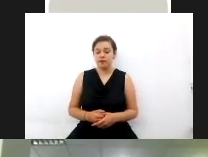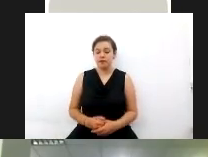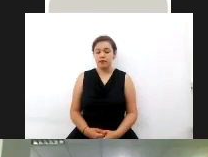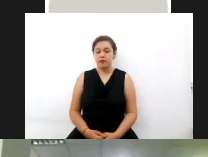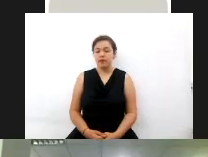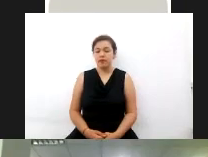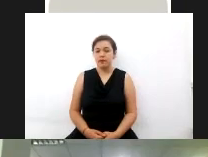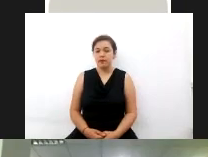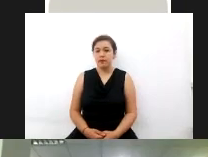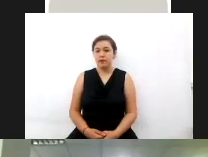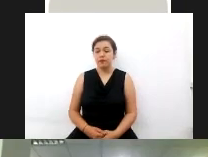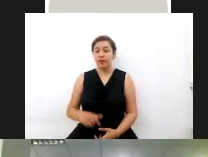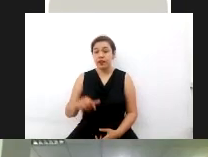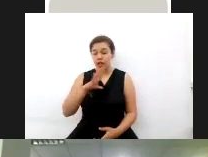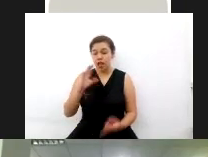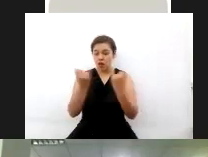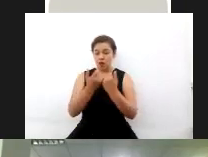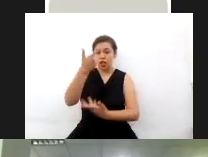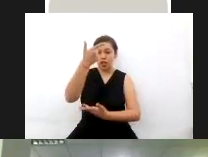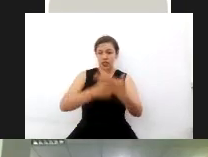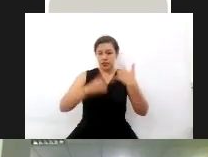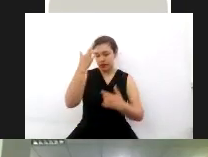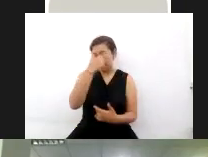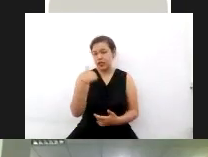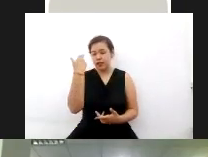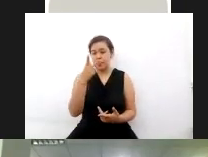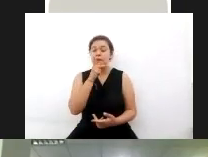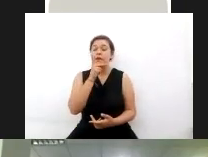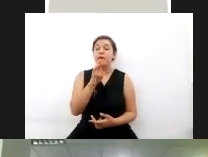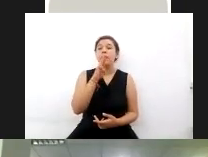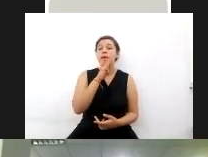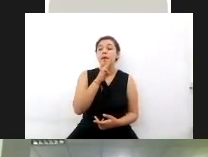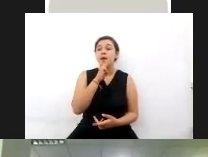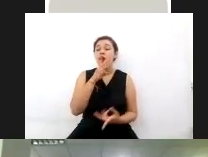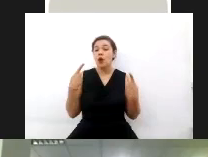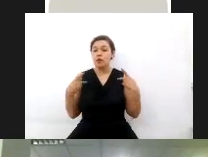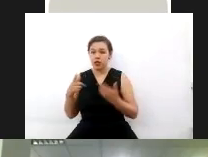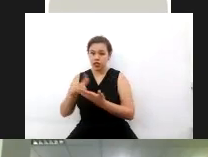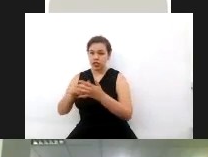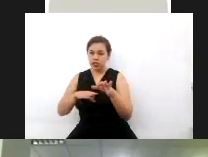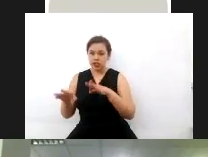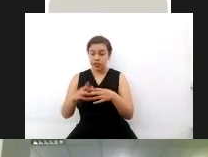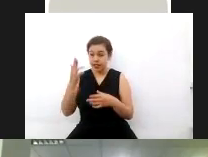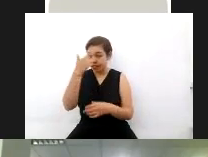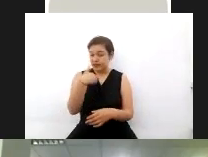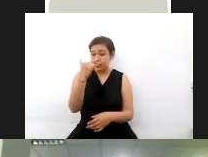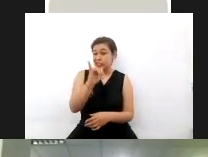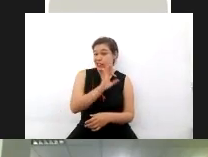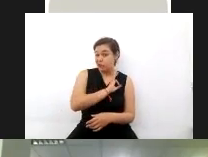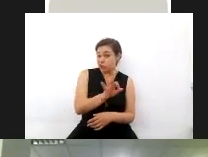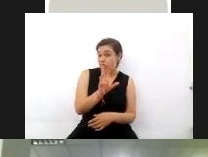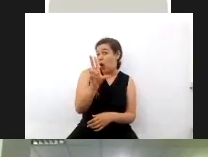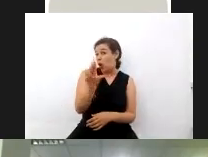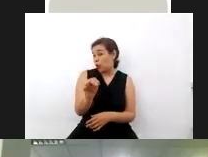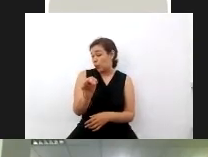hay que crear una lista de verificación para que los padres o el personal vayan a decidir si los niños pueden ir a la guardería o no.